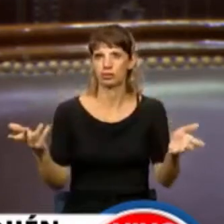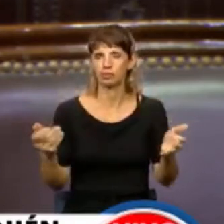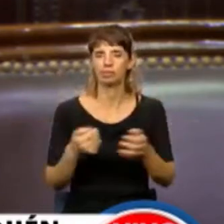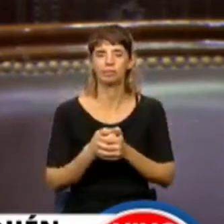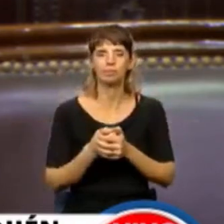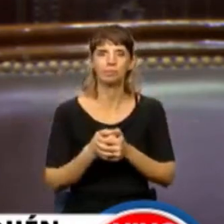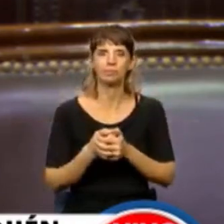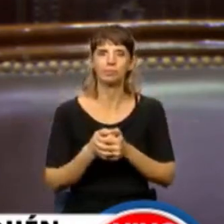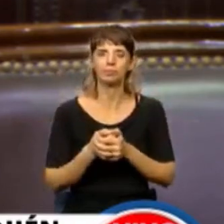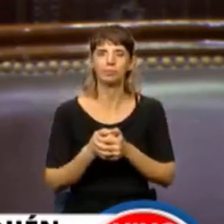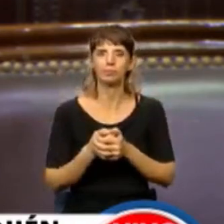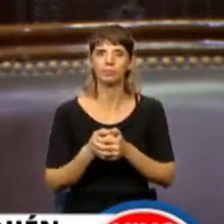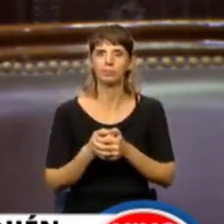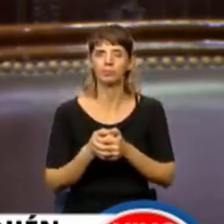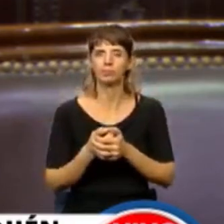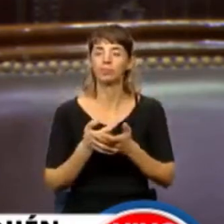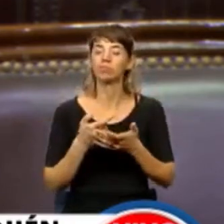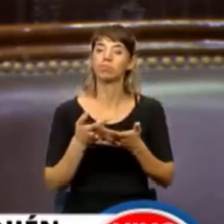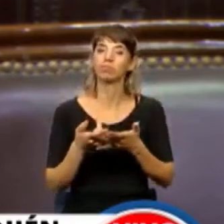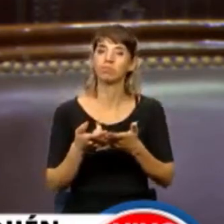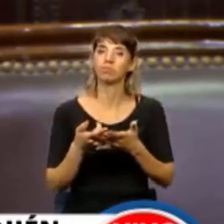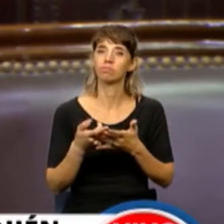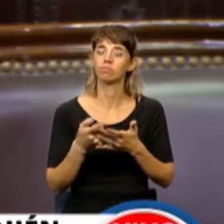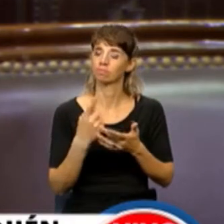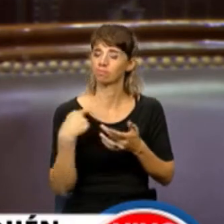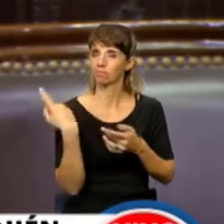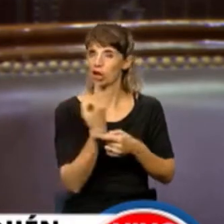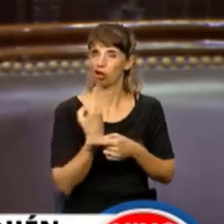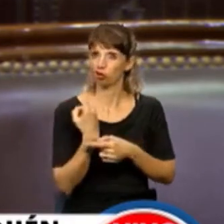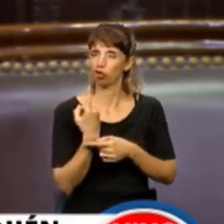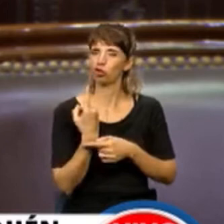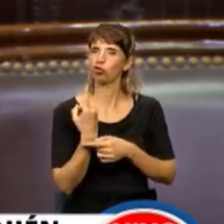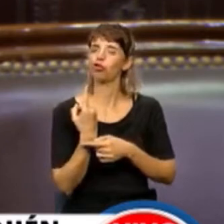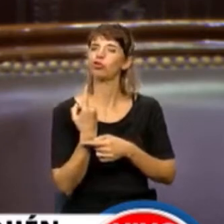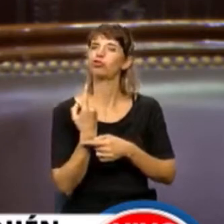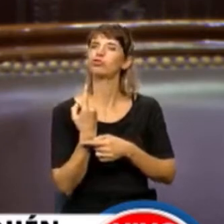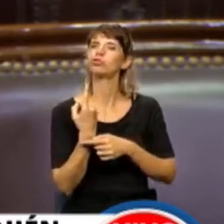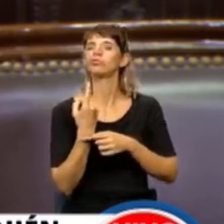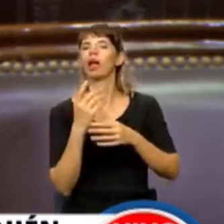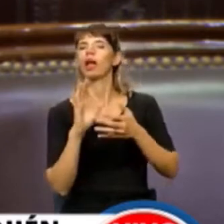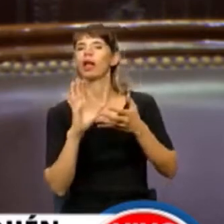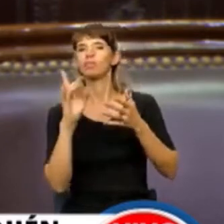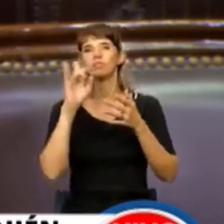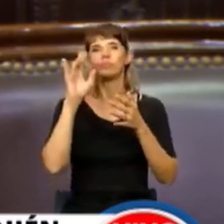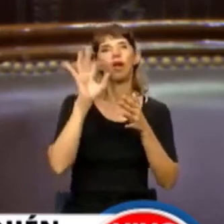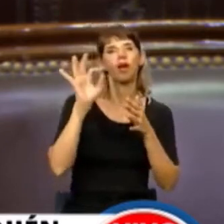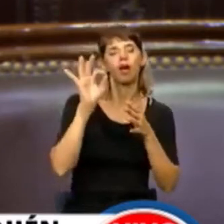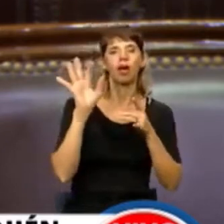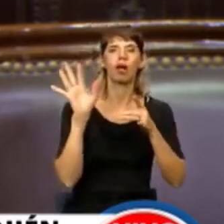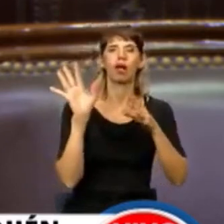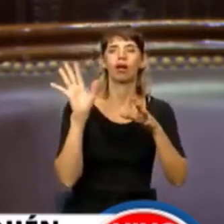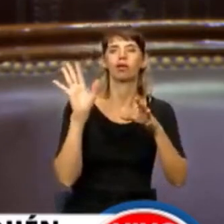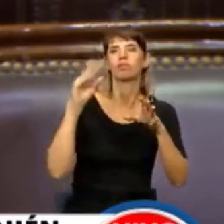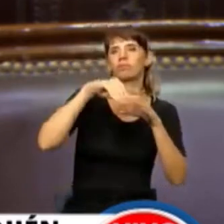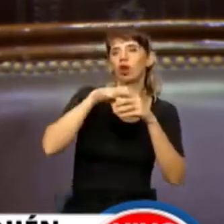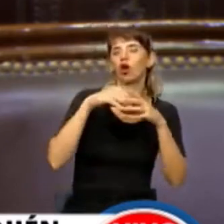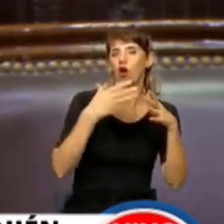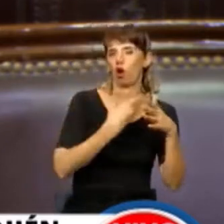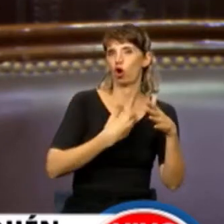que si bien no pertenecemos a la misma línea interna con el gobernador de la